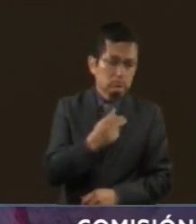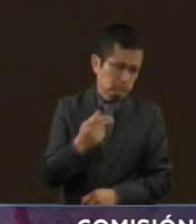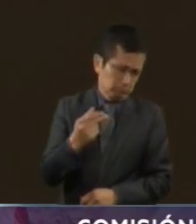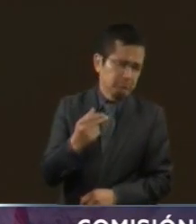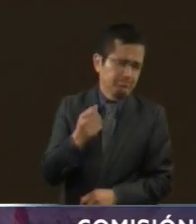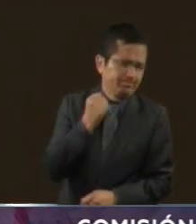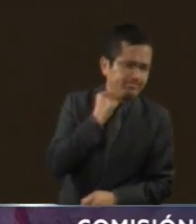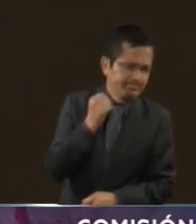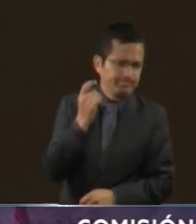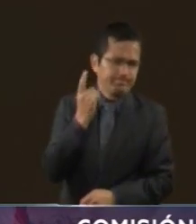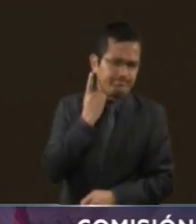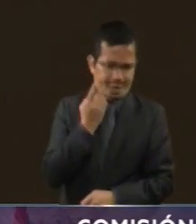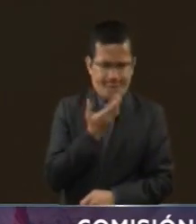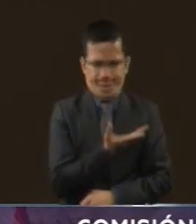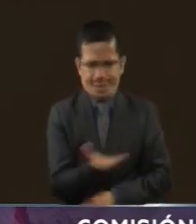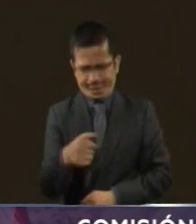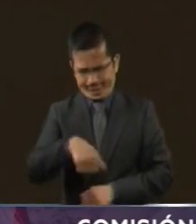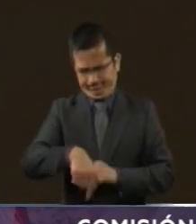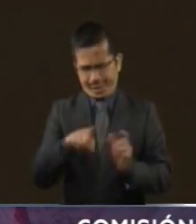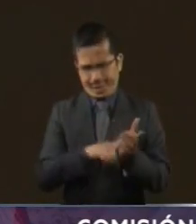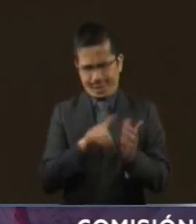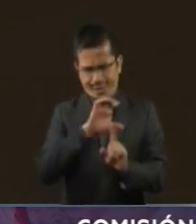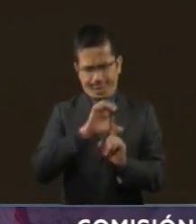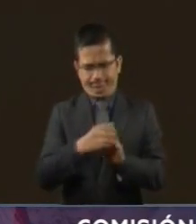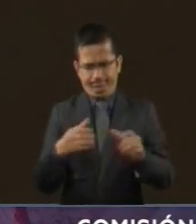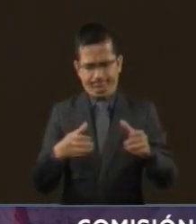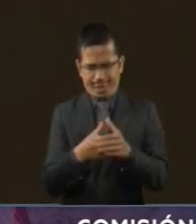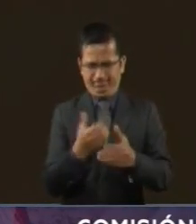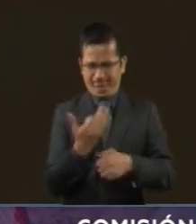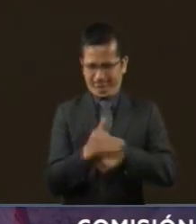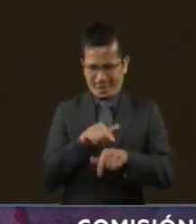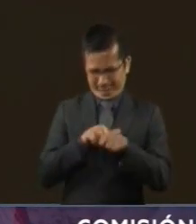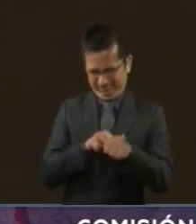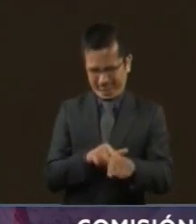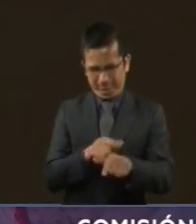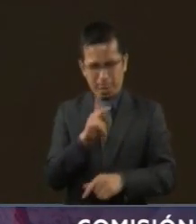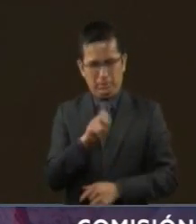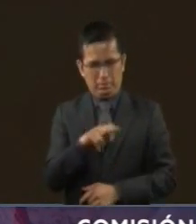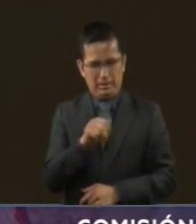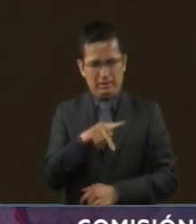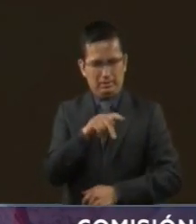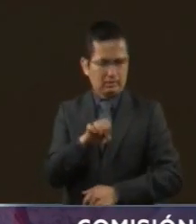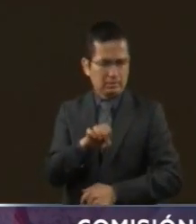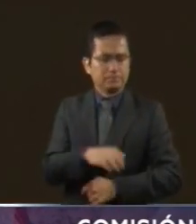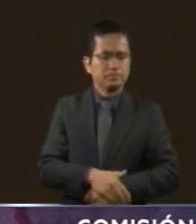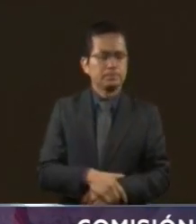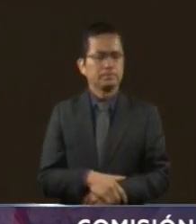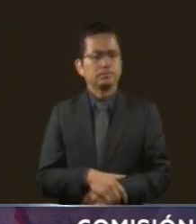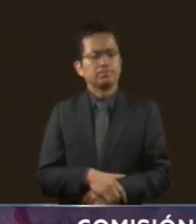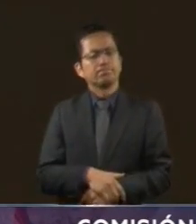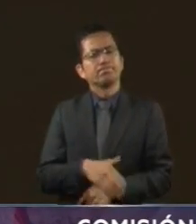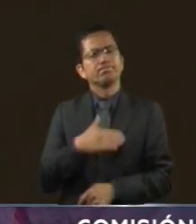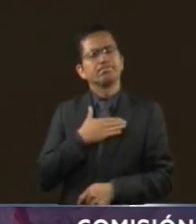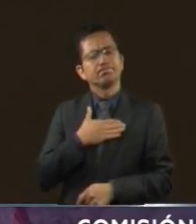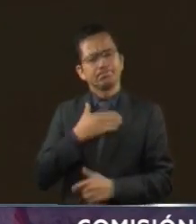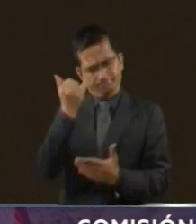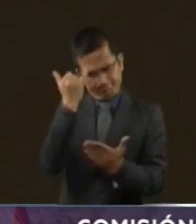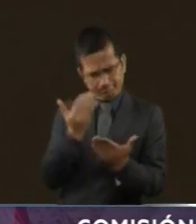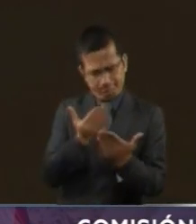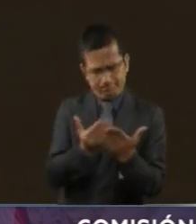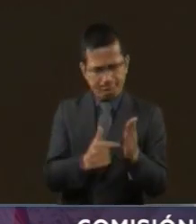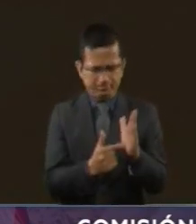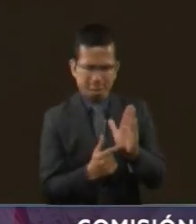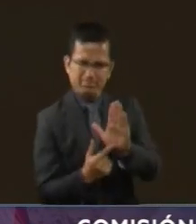de la Comisión Permanente. Presento una iniciativa con proyecto de decreto